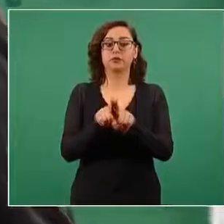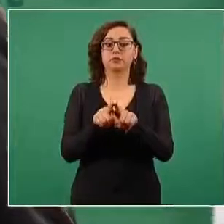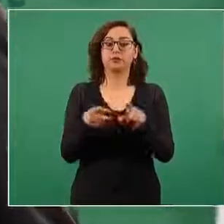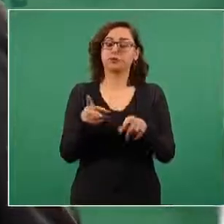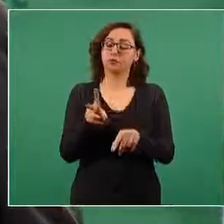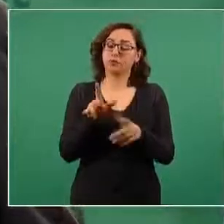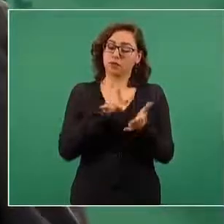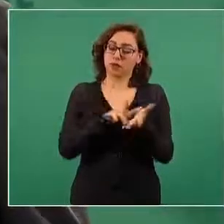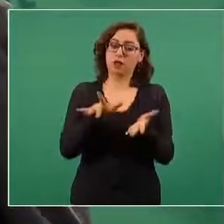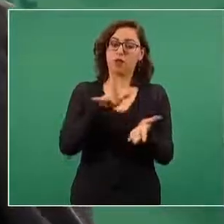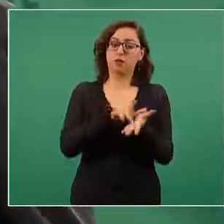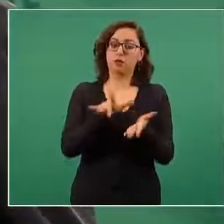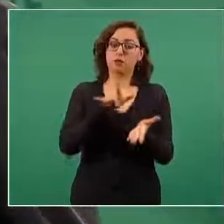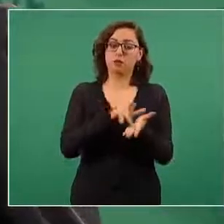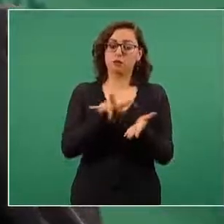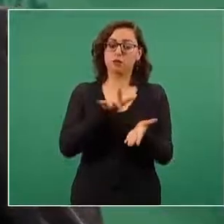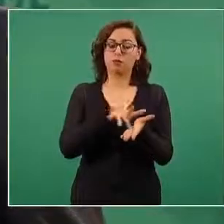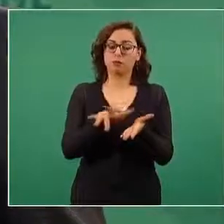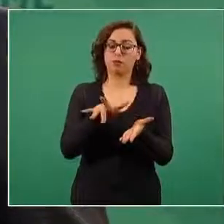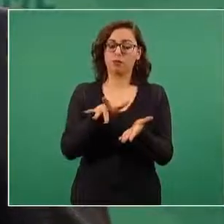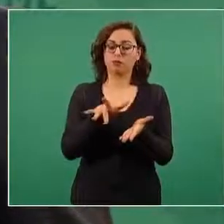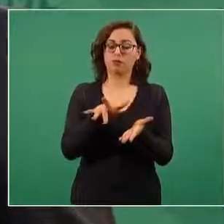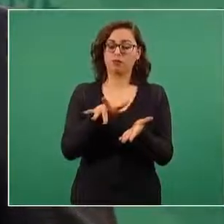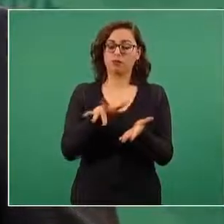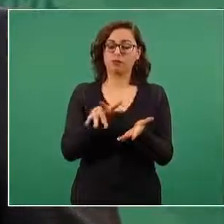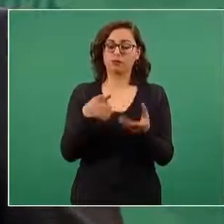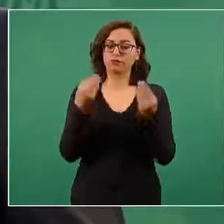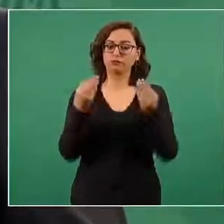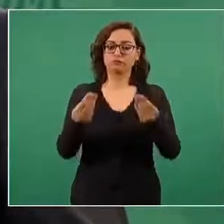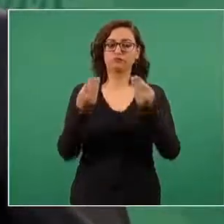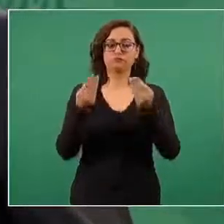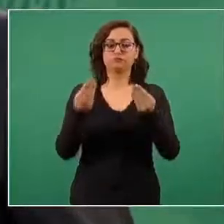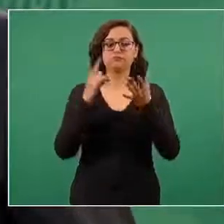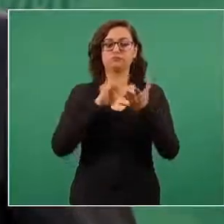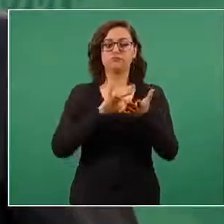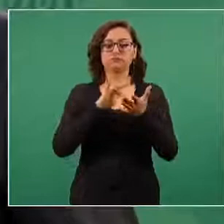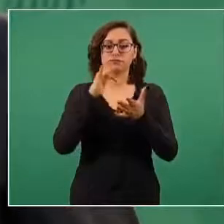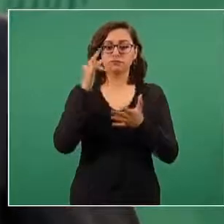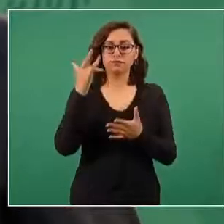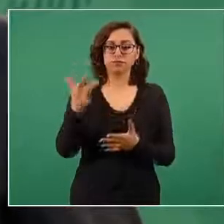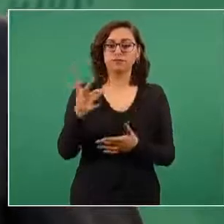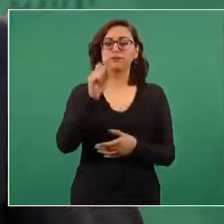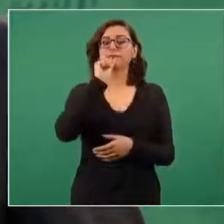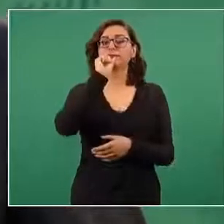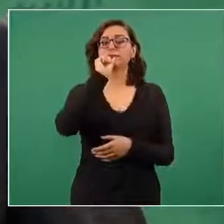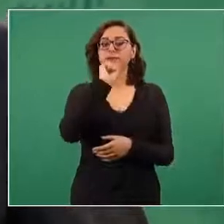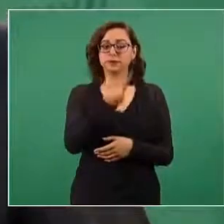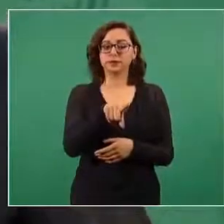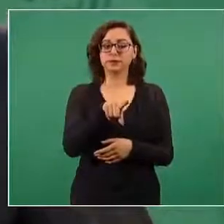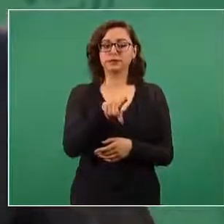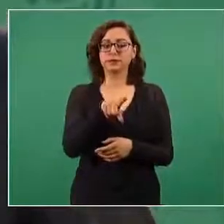apoyaron y lo agradecemos mucho, de